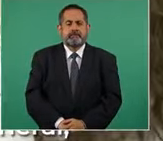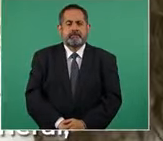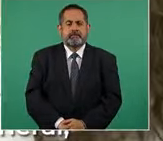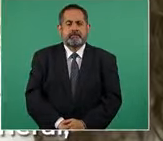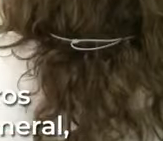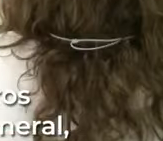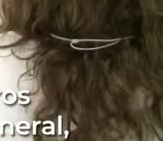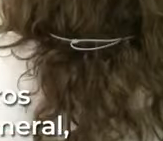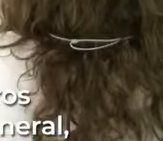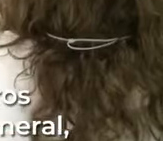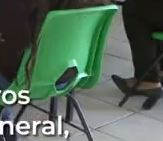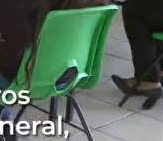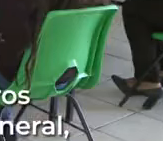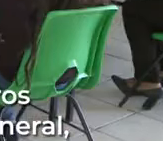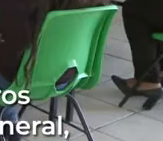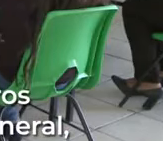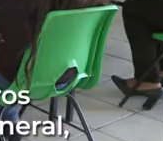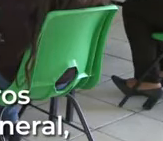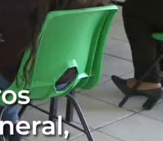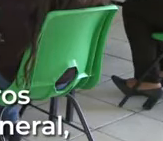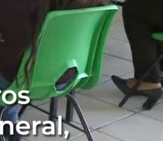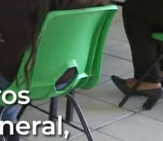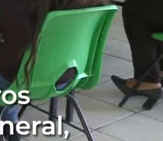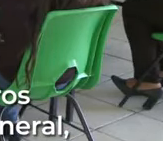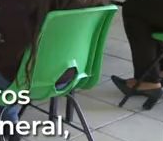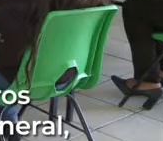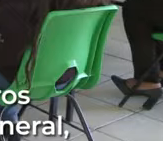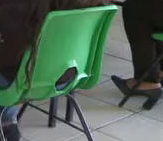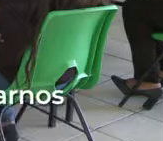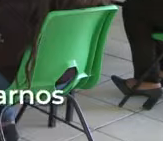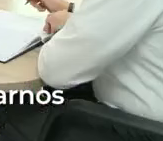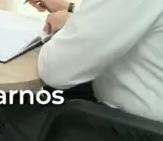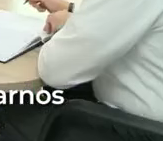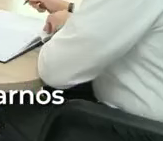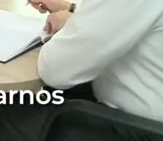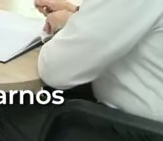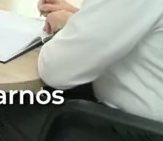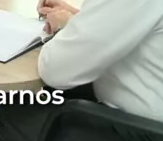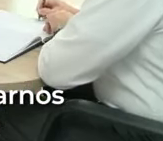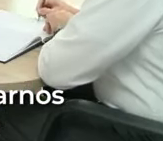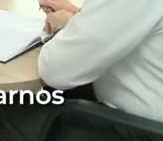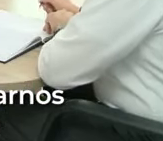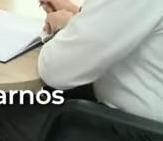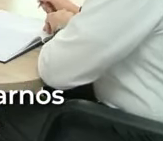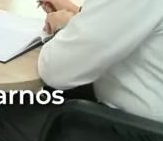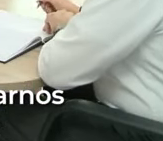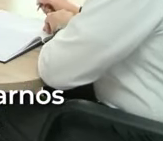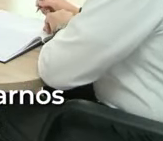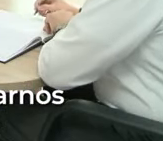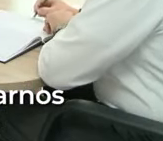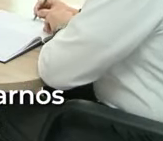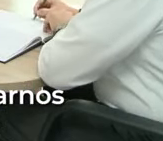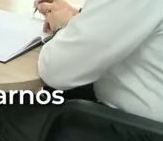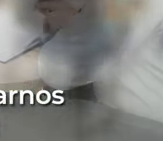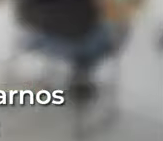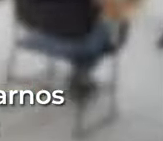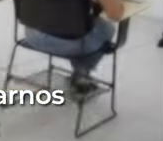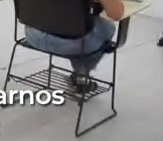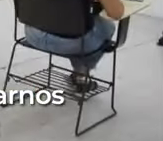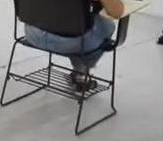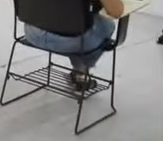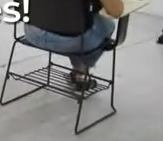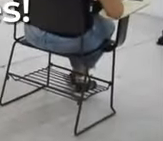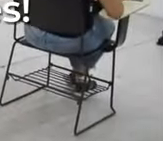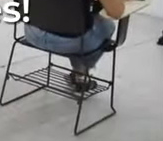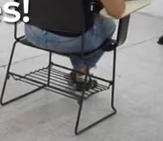Queridas maestras, maestros y comunidad educativa en general, estamos felices de reencontrarnos y poderles notificar